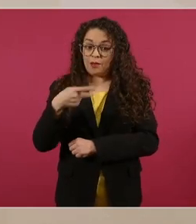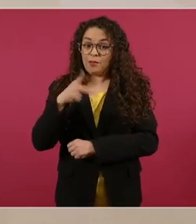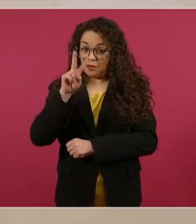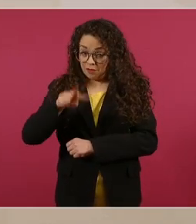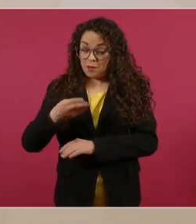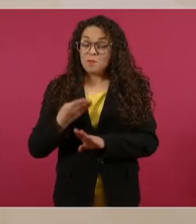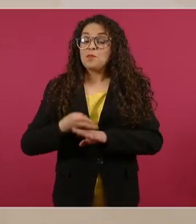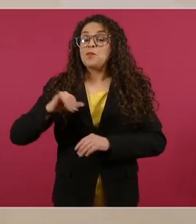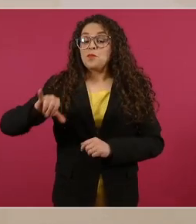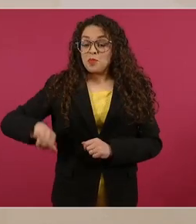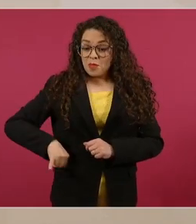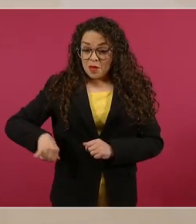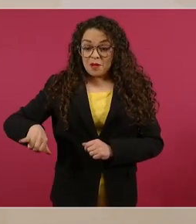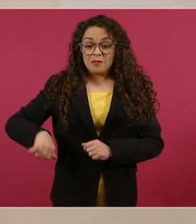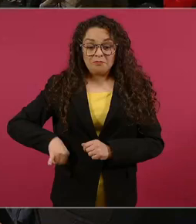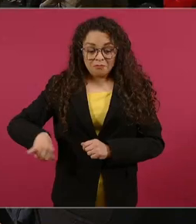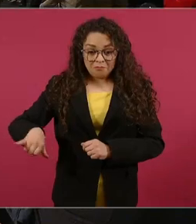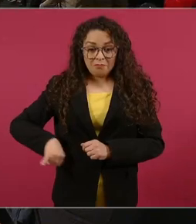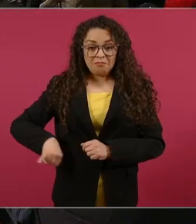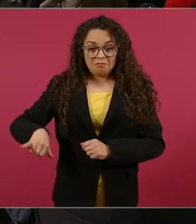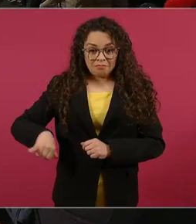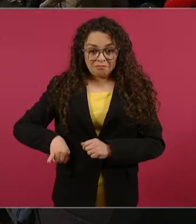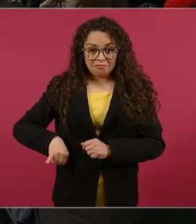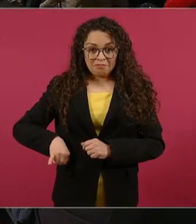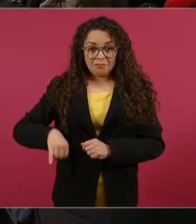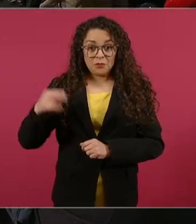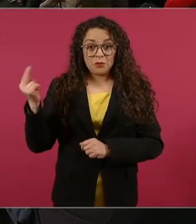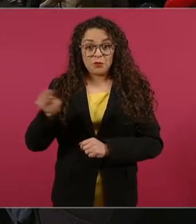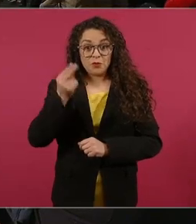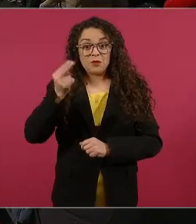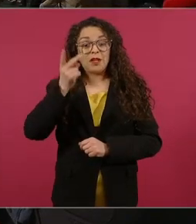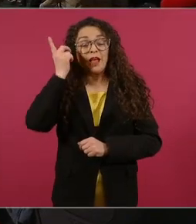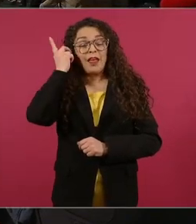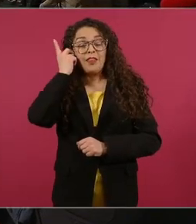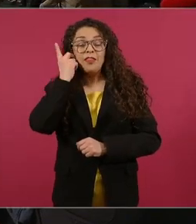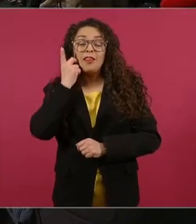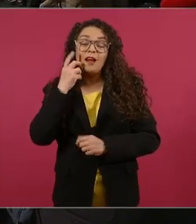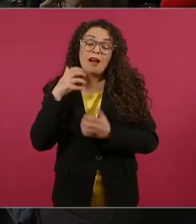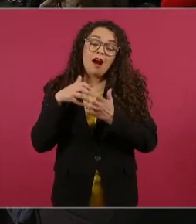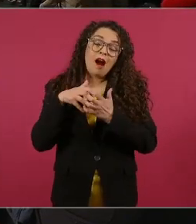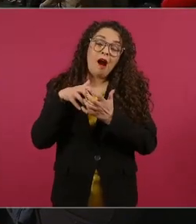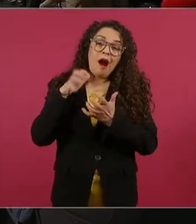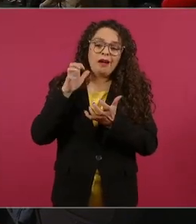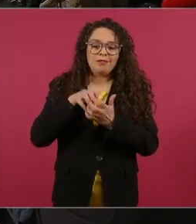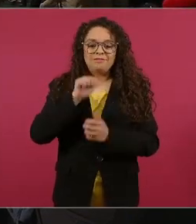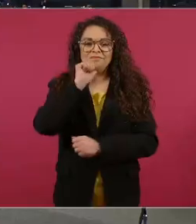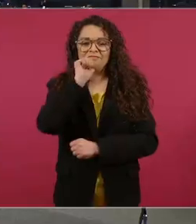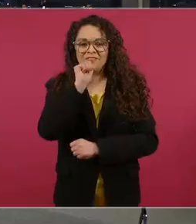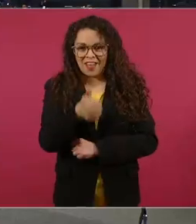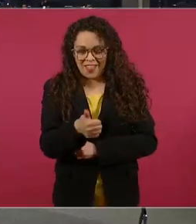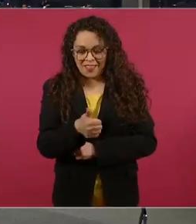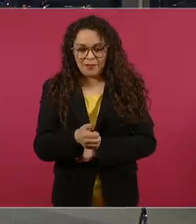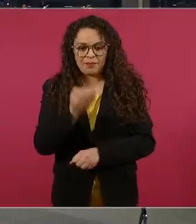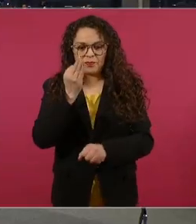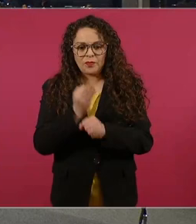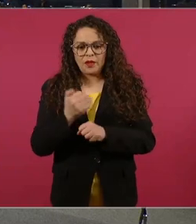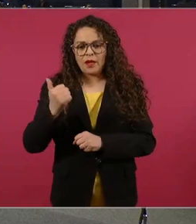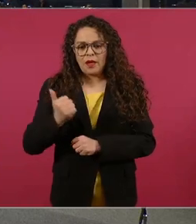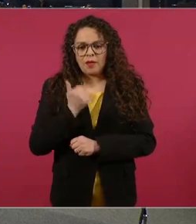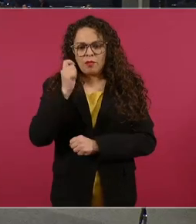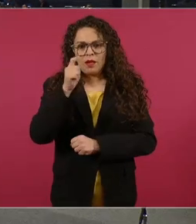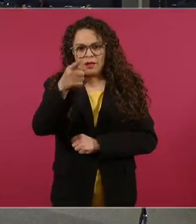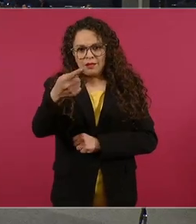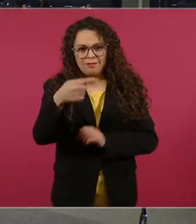interesante. No van a bostezar. Perdón, presidente, aprovechando el hashtag ahorita que nos acaban de